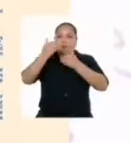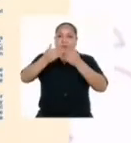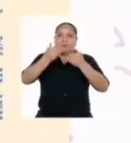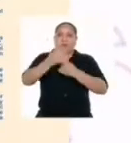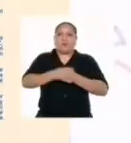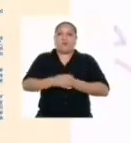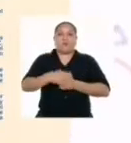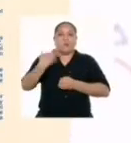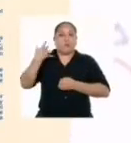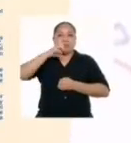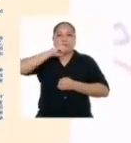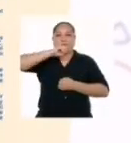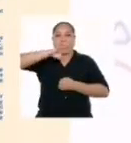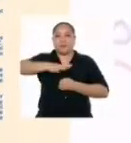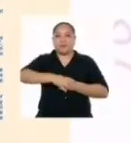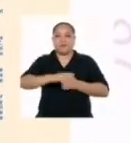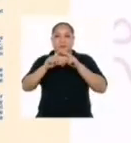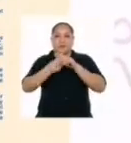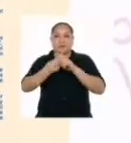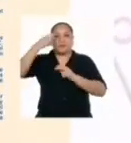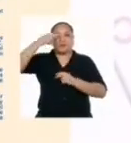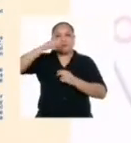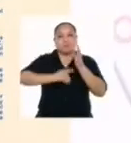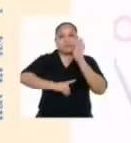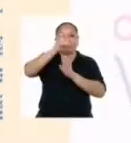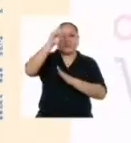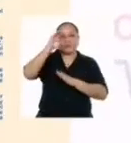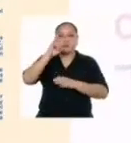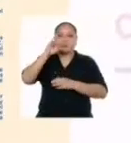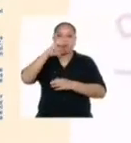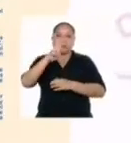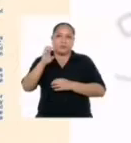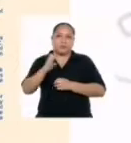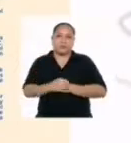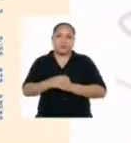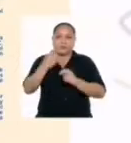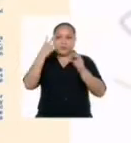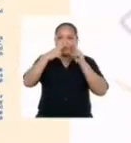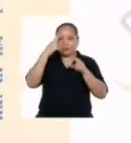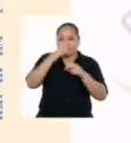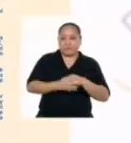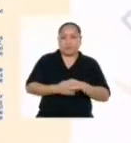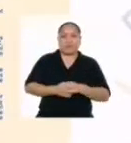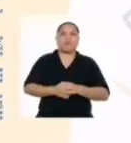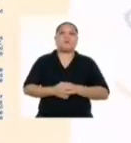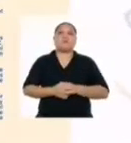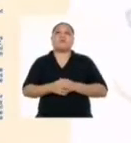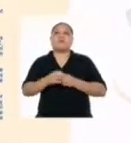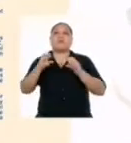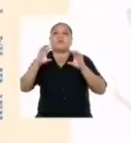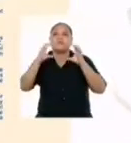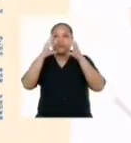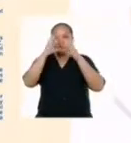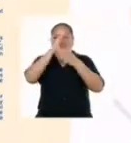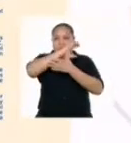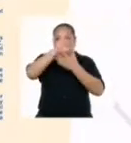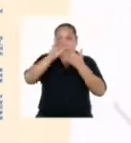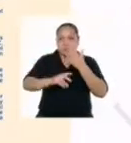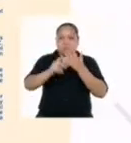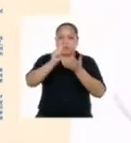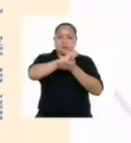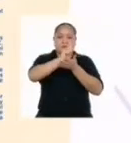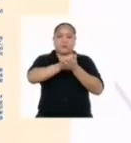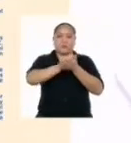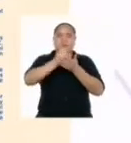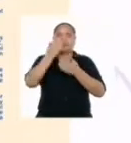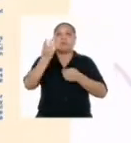como ya hemos mencionado, inicio, desarrollo y cierre. Veamos los criterios que se deben tener en cuenta para